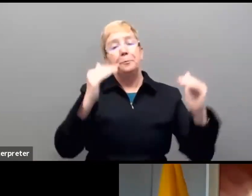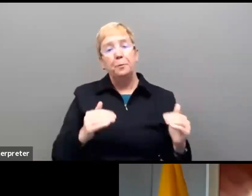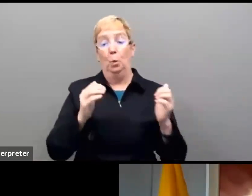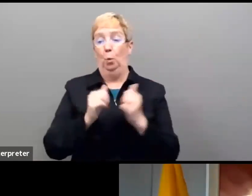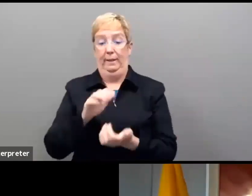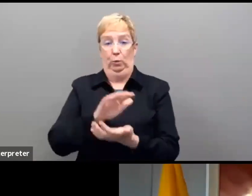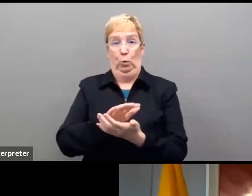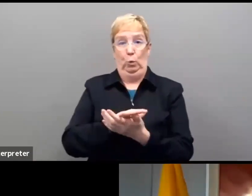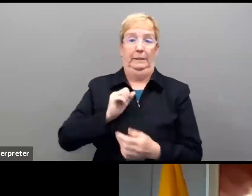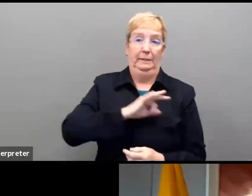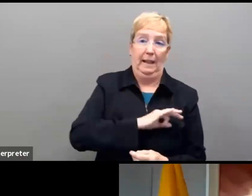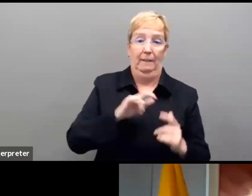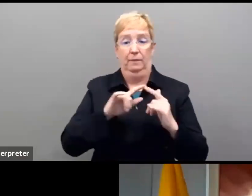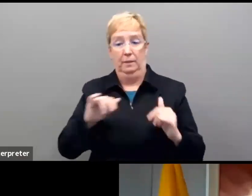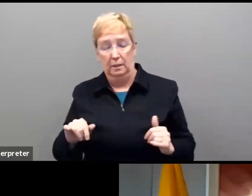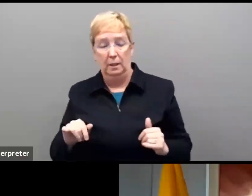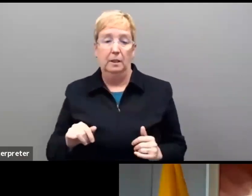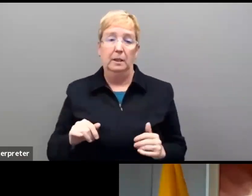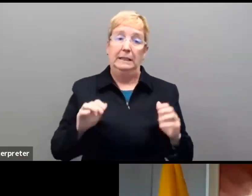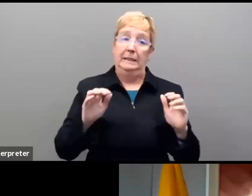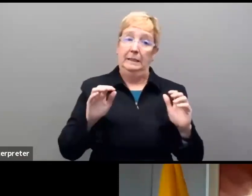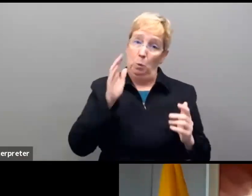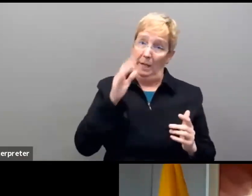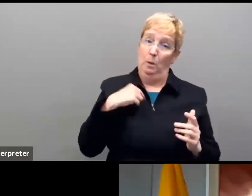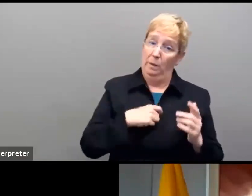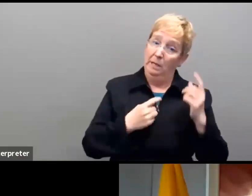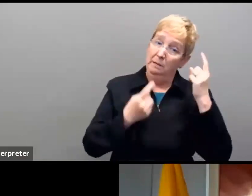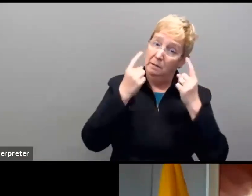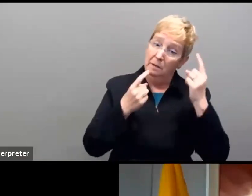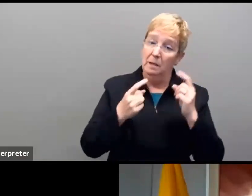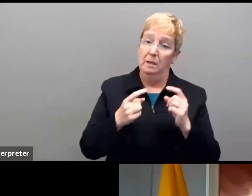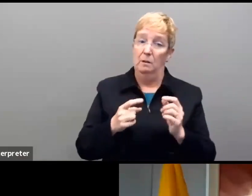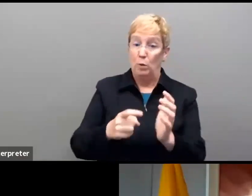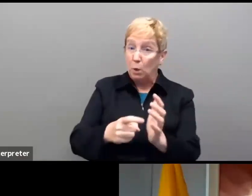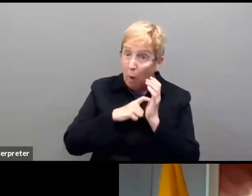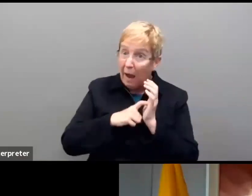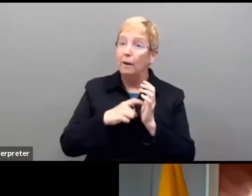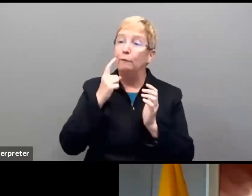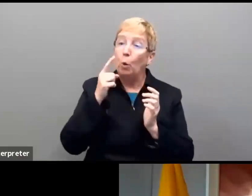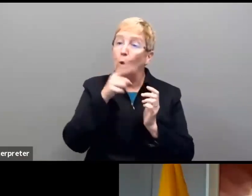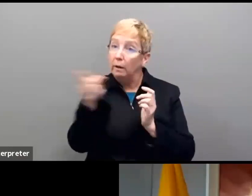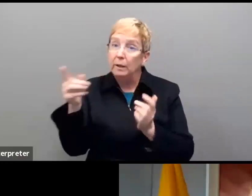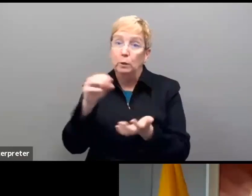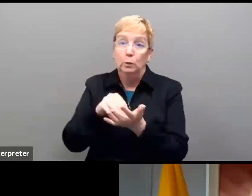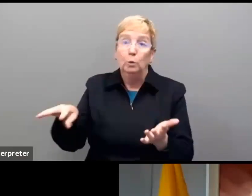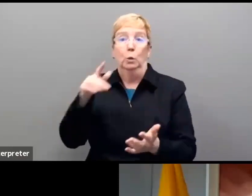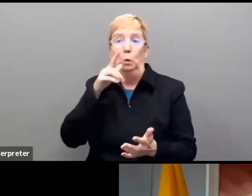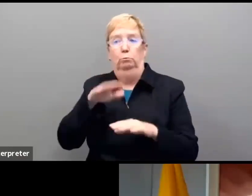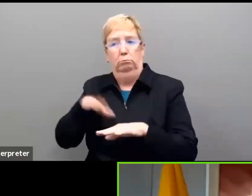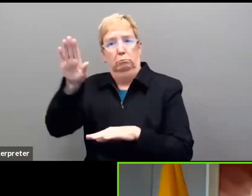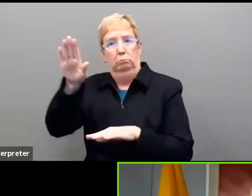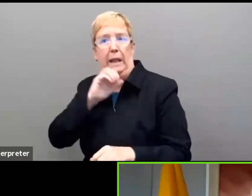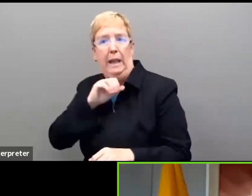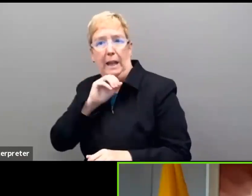que, dada los nuevos requerimientos de vacunación para los trabajadores escolares, han conversado, han pensado en tener un requerimiento para